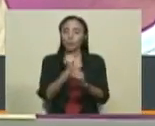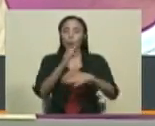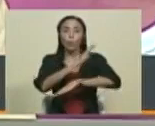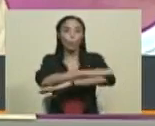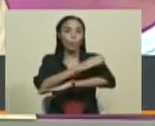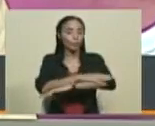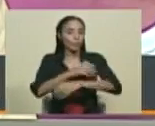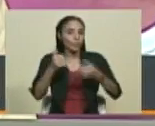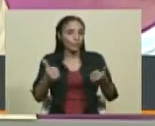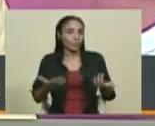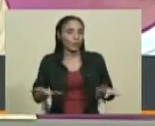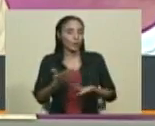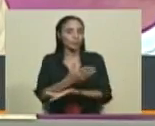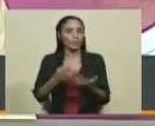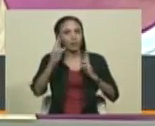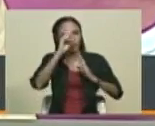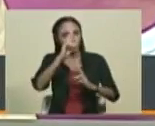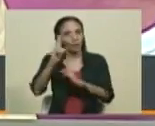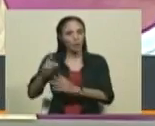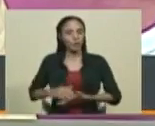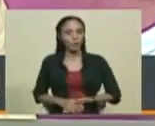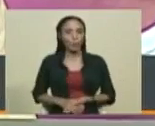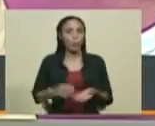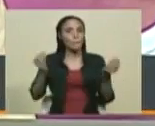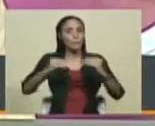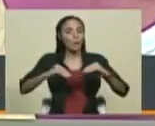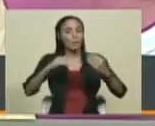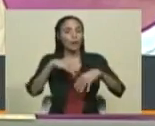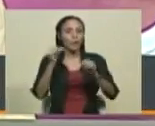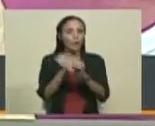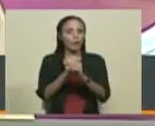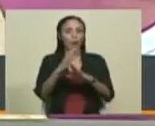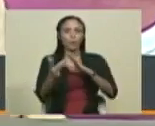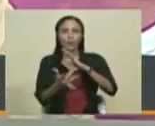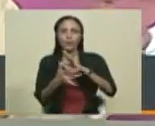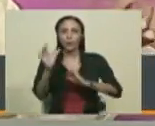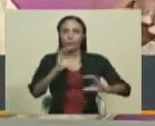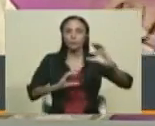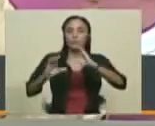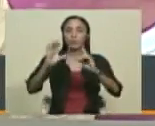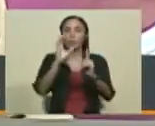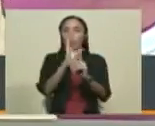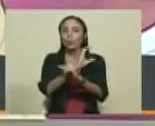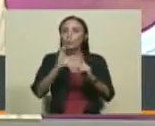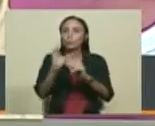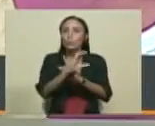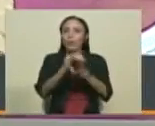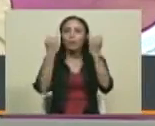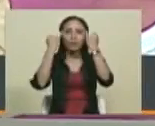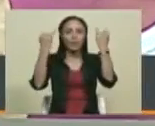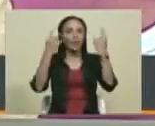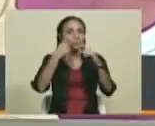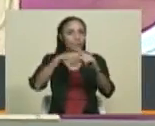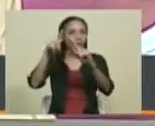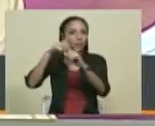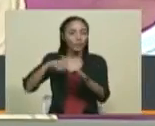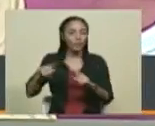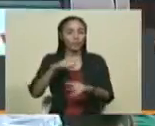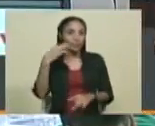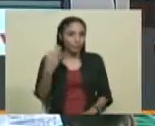disciplina, la mayor capacidad técnica, científica, una nueva cultura empresarial de la